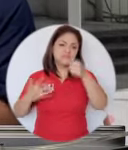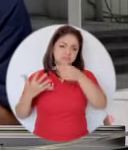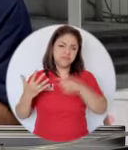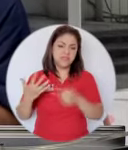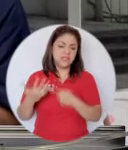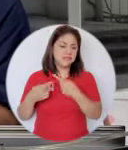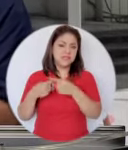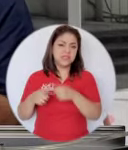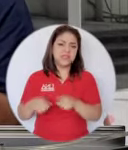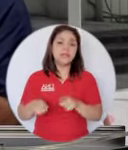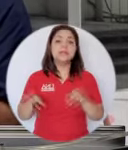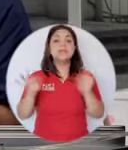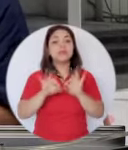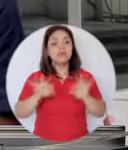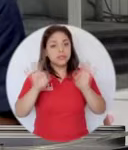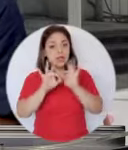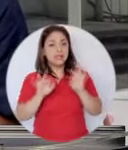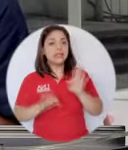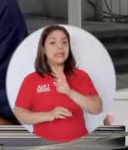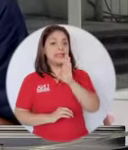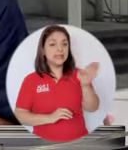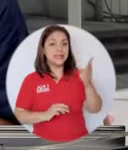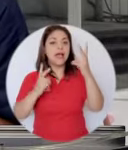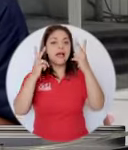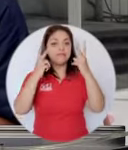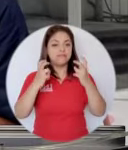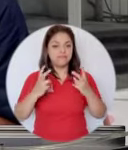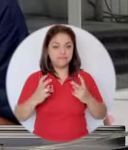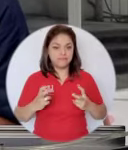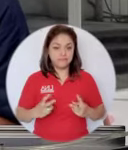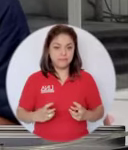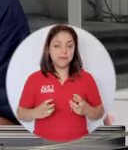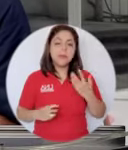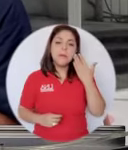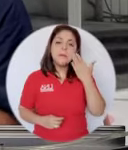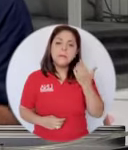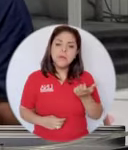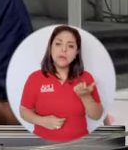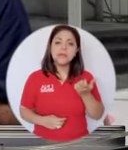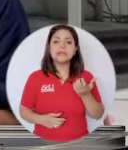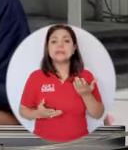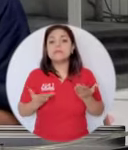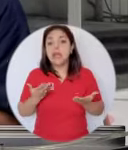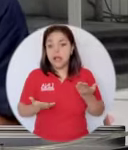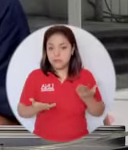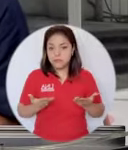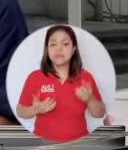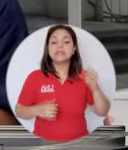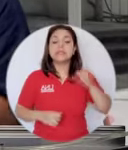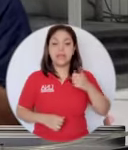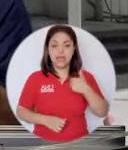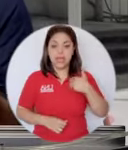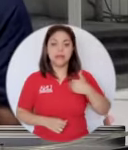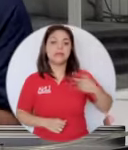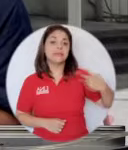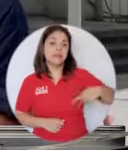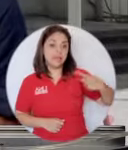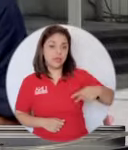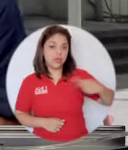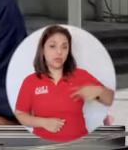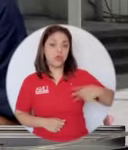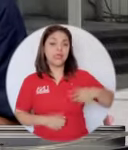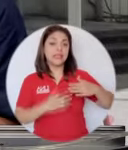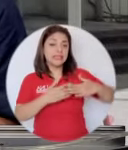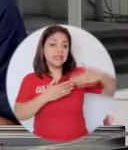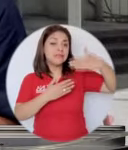es importante que se hagan examinar porque existe algún riesgo de que en algún momento